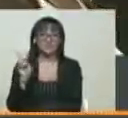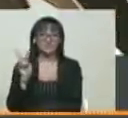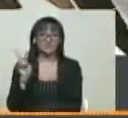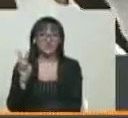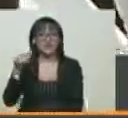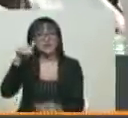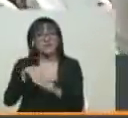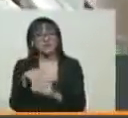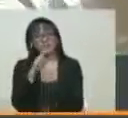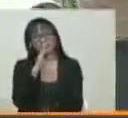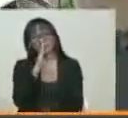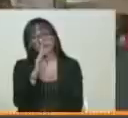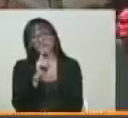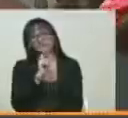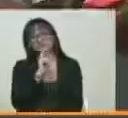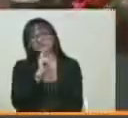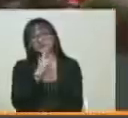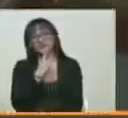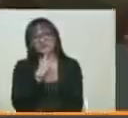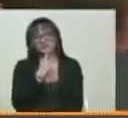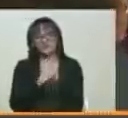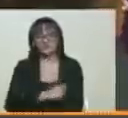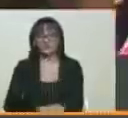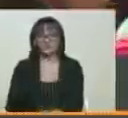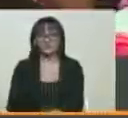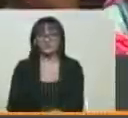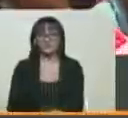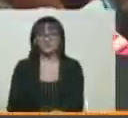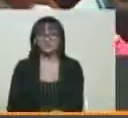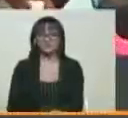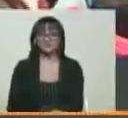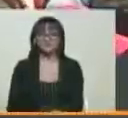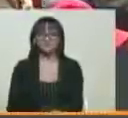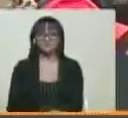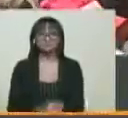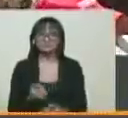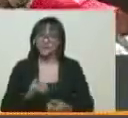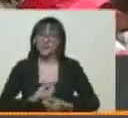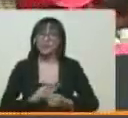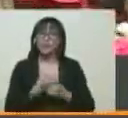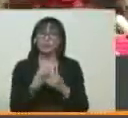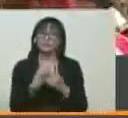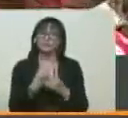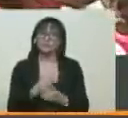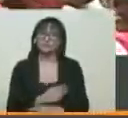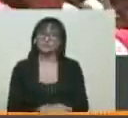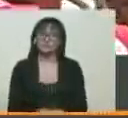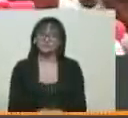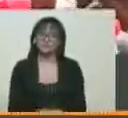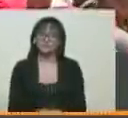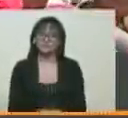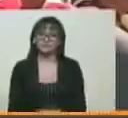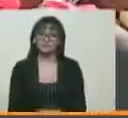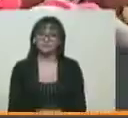voto directo secreto, que exprese su voluntad absoluta.